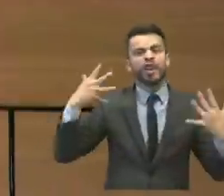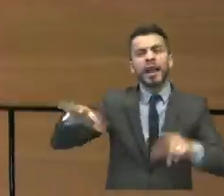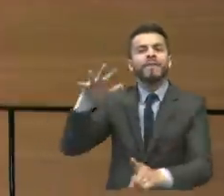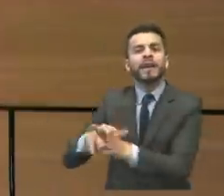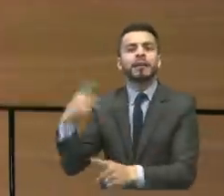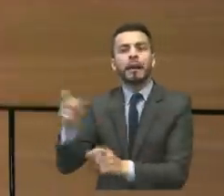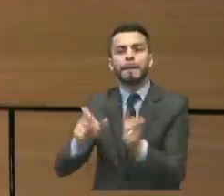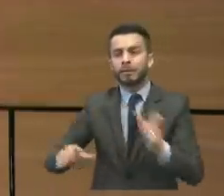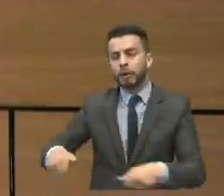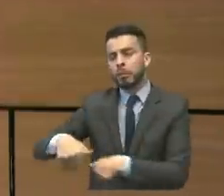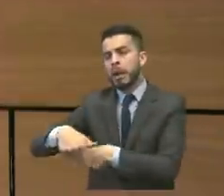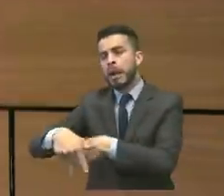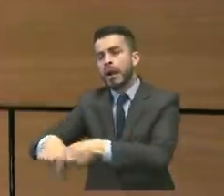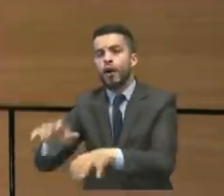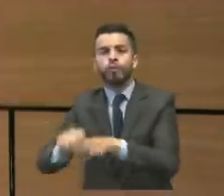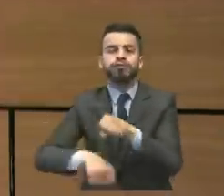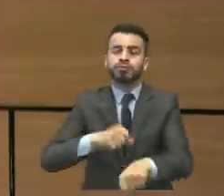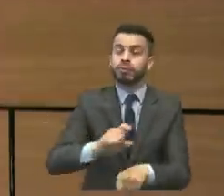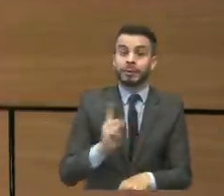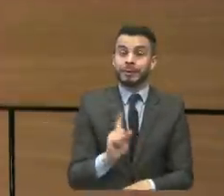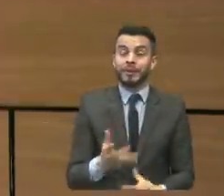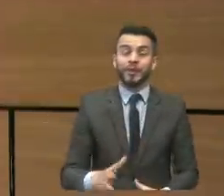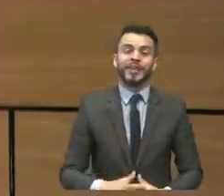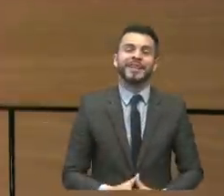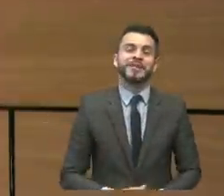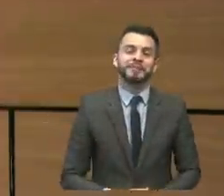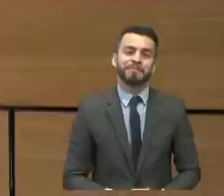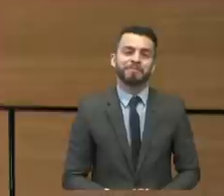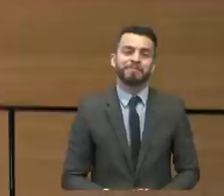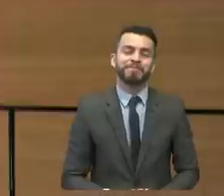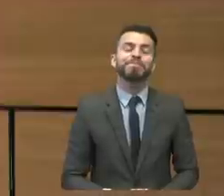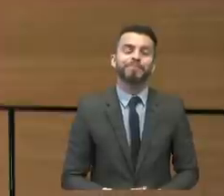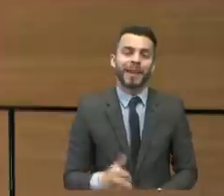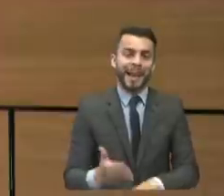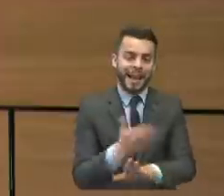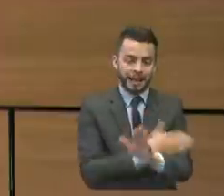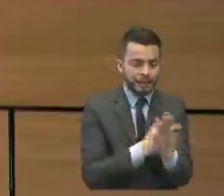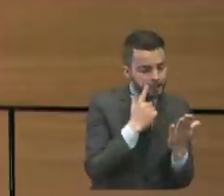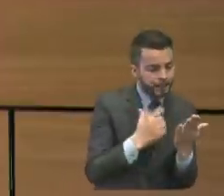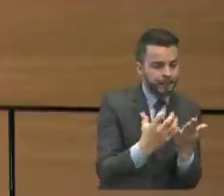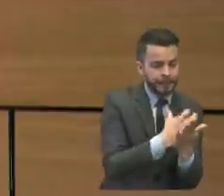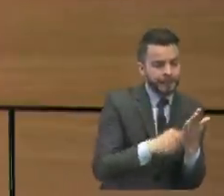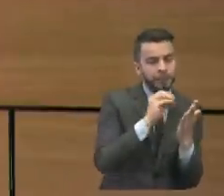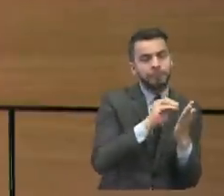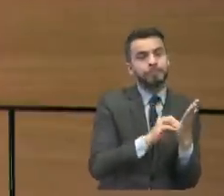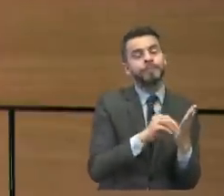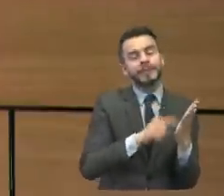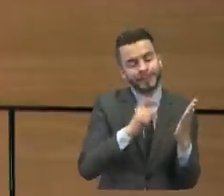nunca. Ese fue un criterio para diseñar. Y